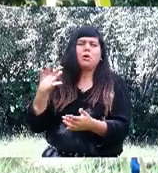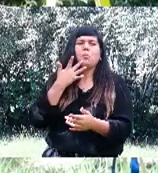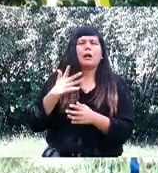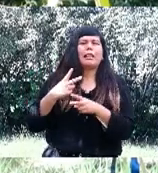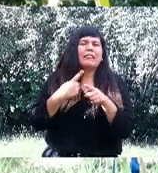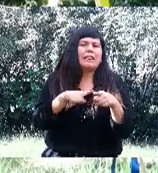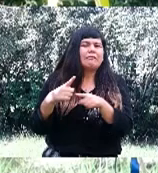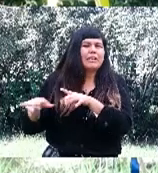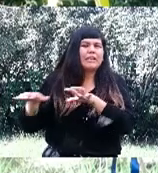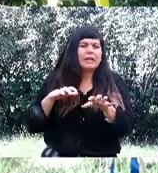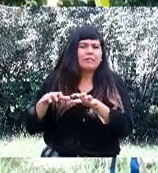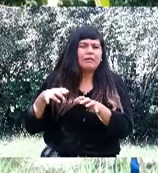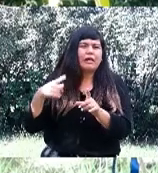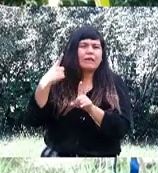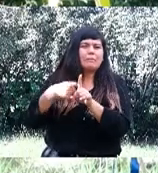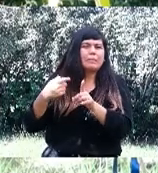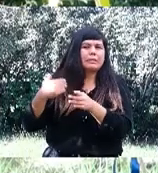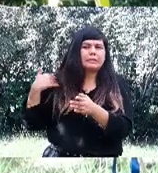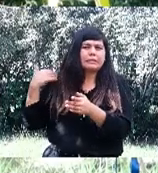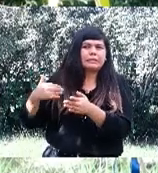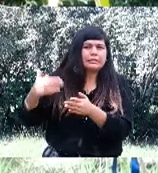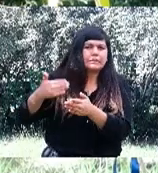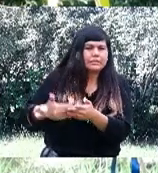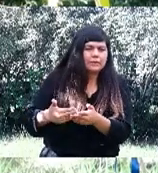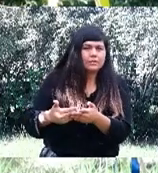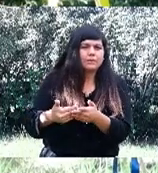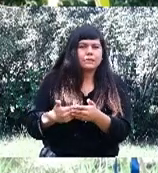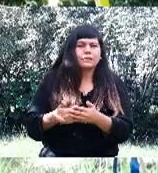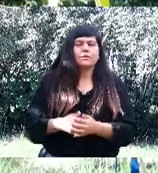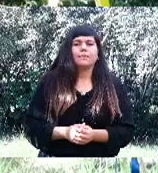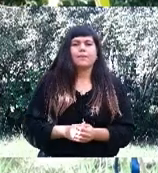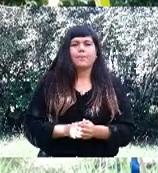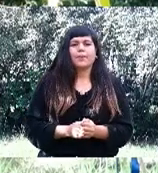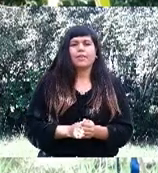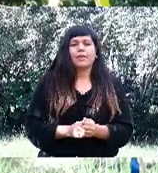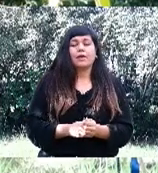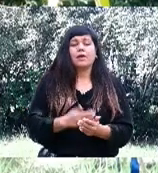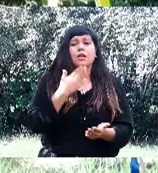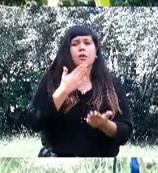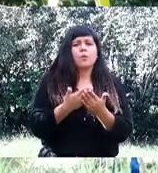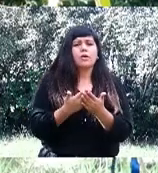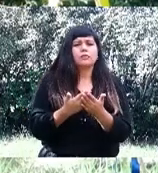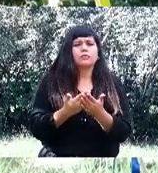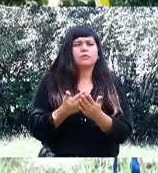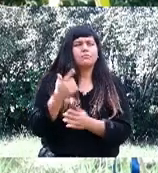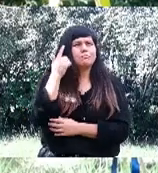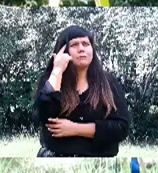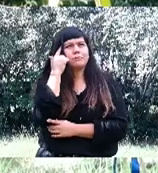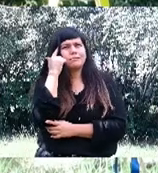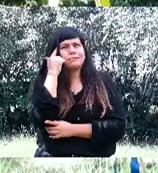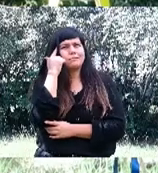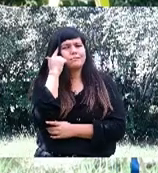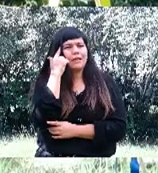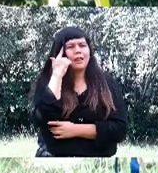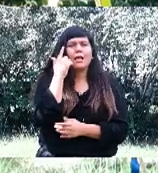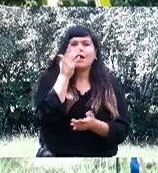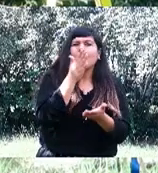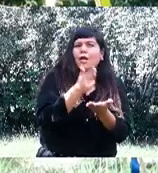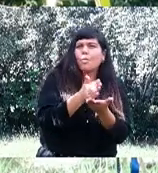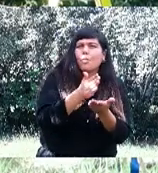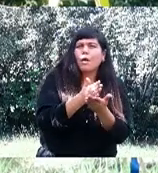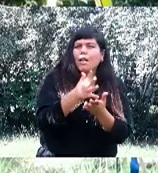cosas en este en estos meses eh Y eh Cuando pensamos como en la en la en la idea de una escuela taller